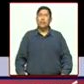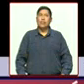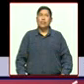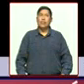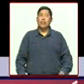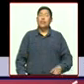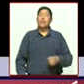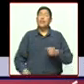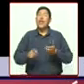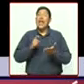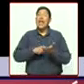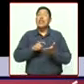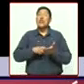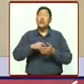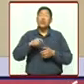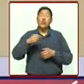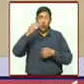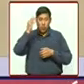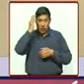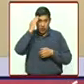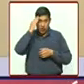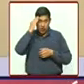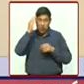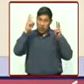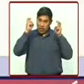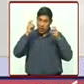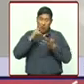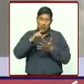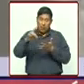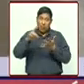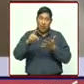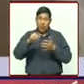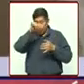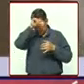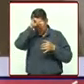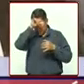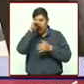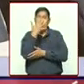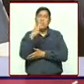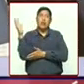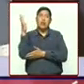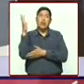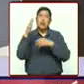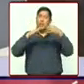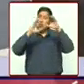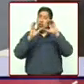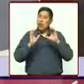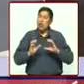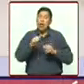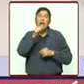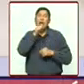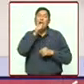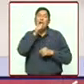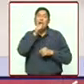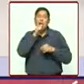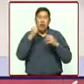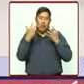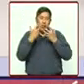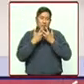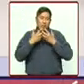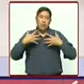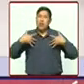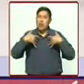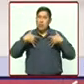Estos magistrados imparten justicia en materia agraria, pecuaria, forestal, ambiental, aguas y